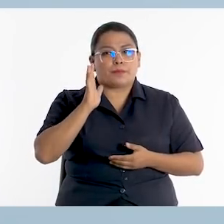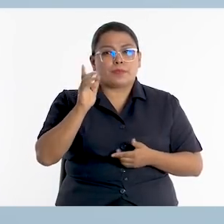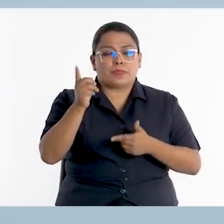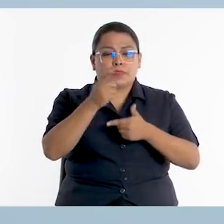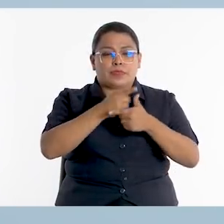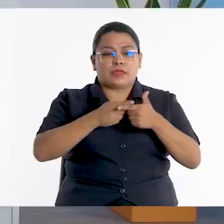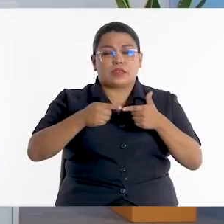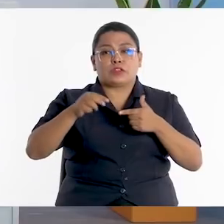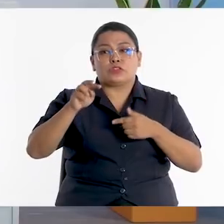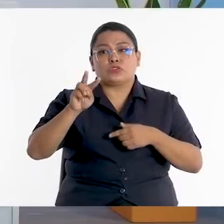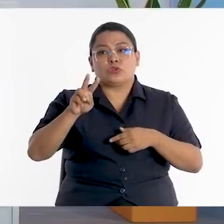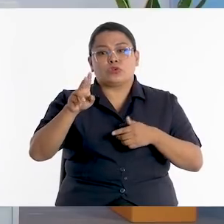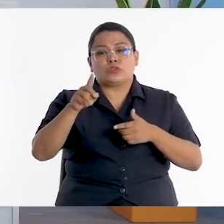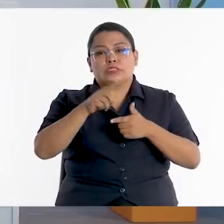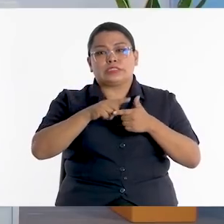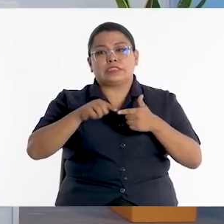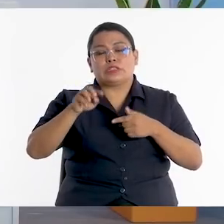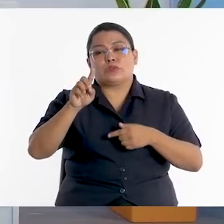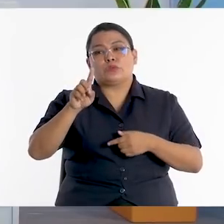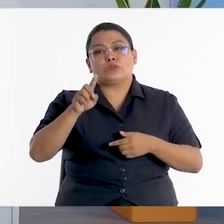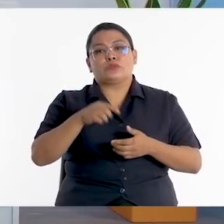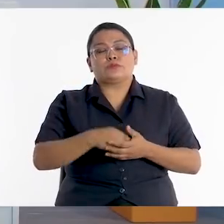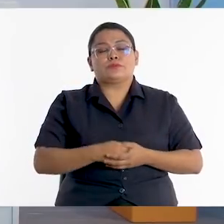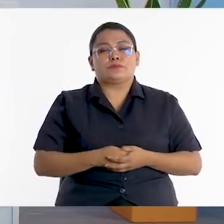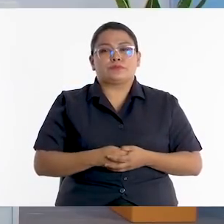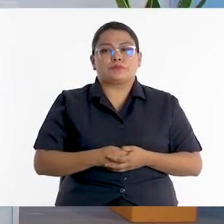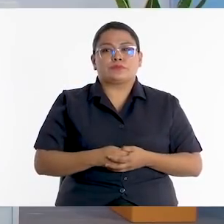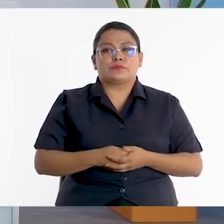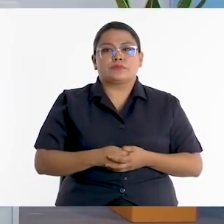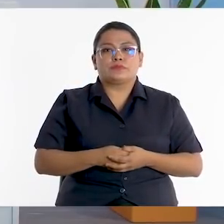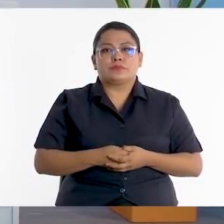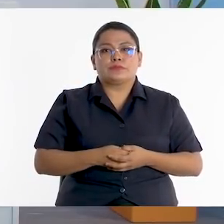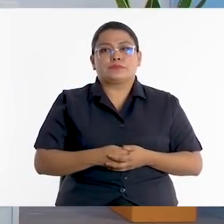dividimos 2 entre 1,